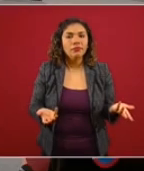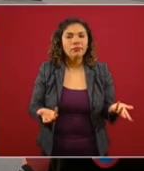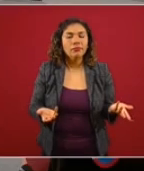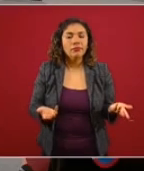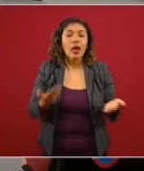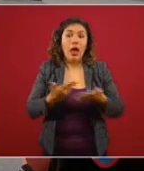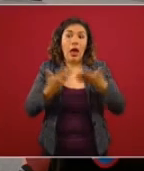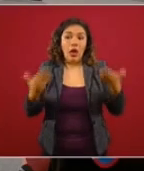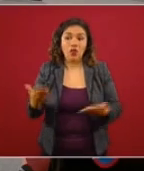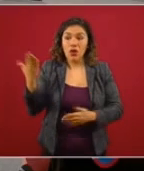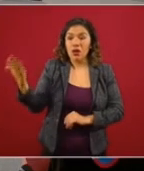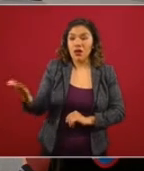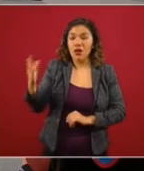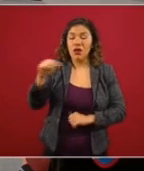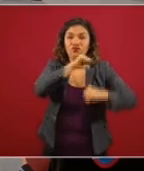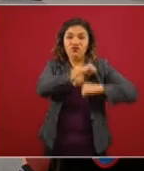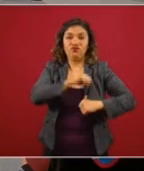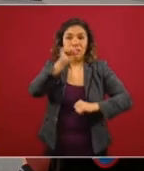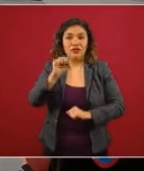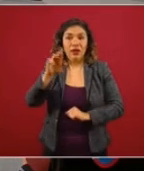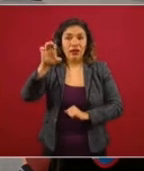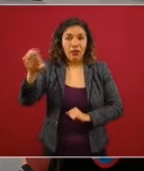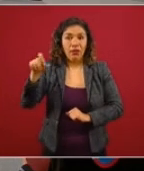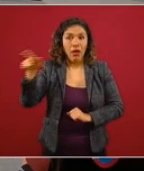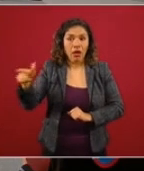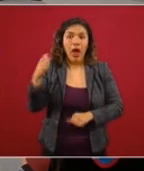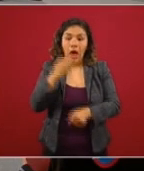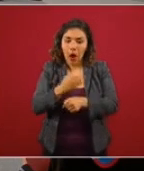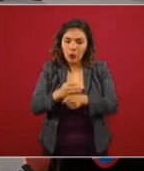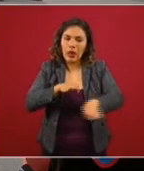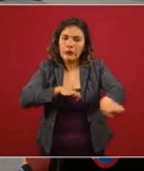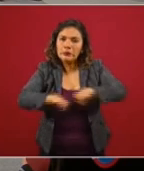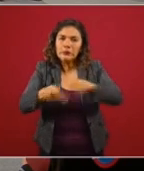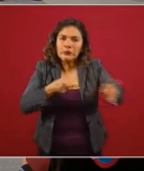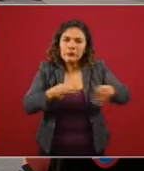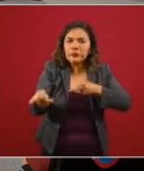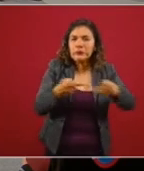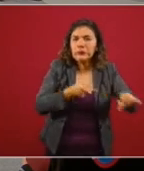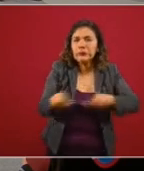el secretario de Relaciones Exteriores está haciendo un trabajo para que